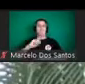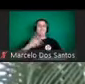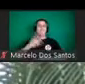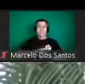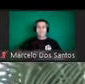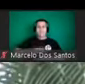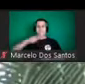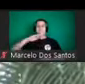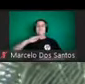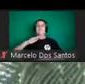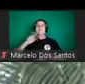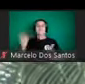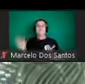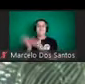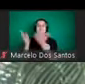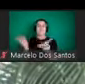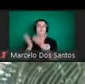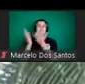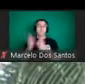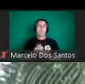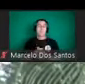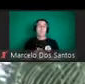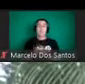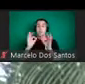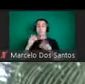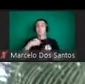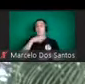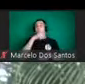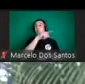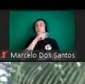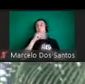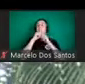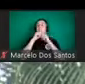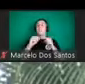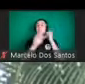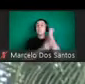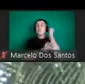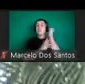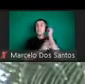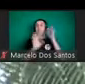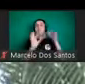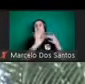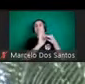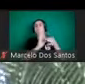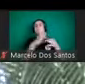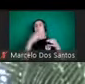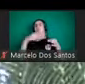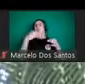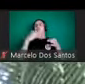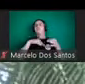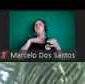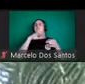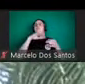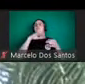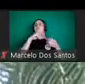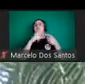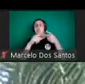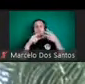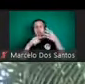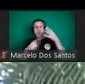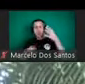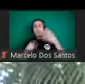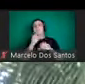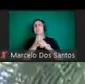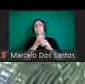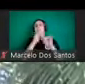Con la Secretaría de la Función Pública tenemos muchas acciones en común. No voy a poder nombrar todas ellas, pero solamente tres que estamos haciendo en